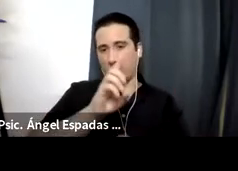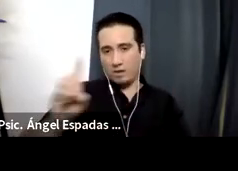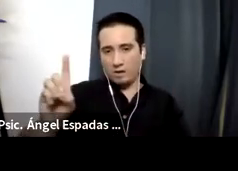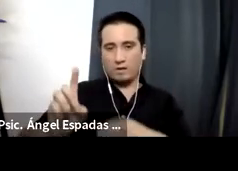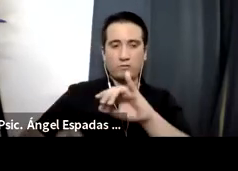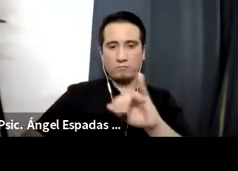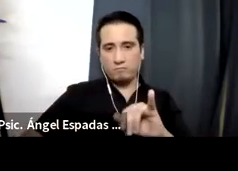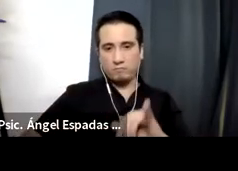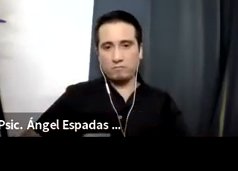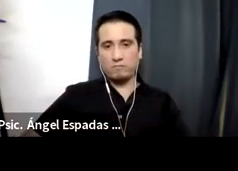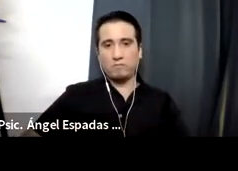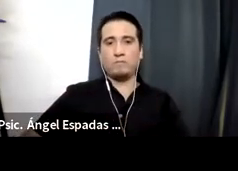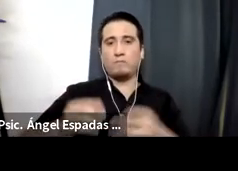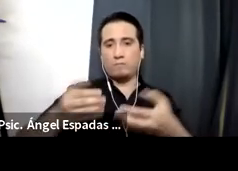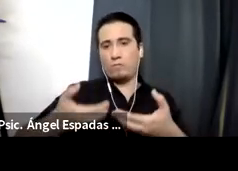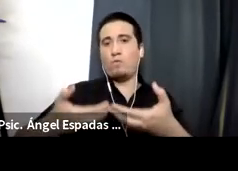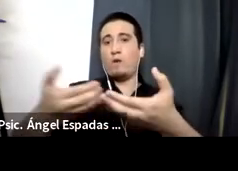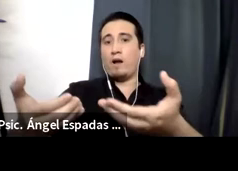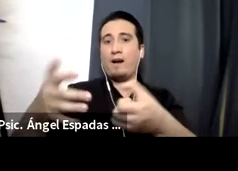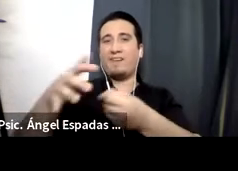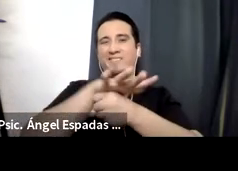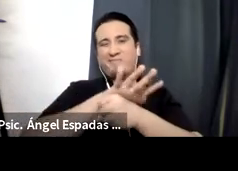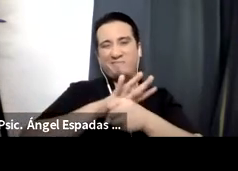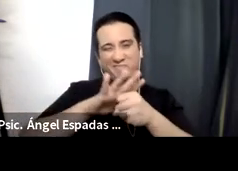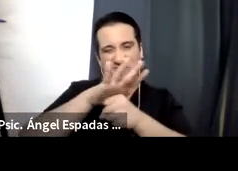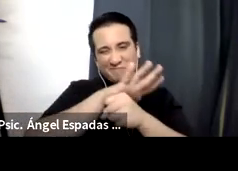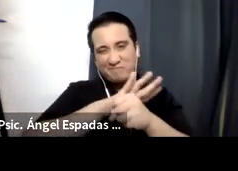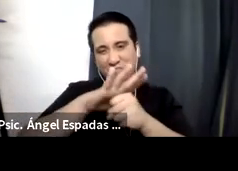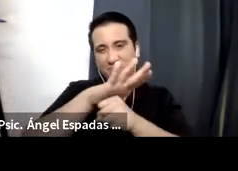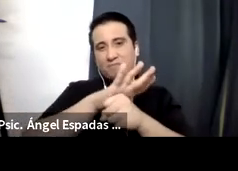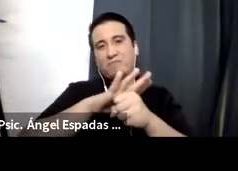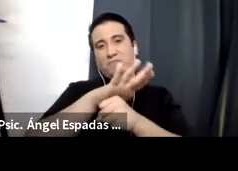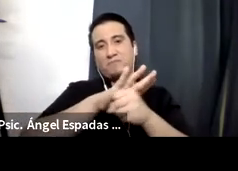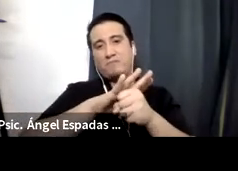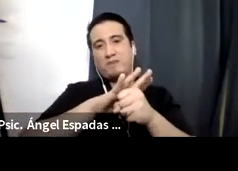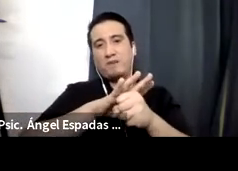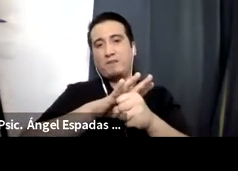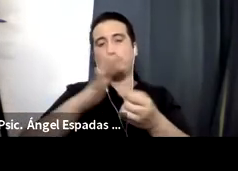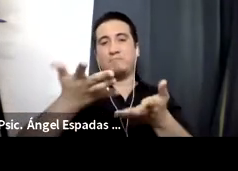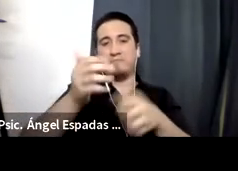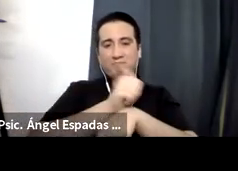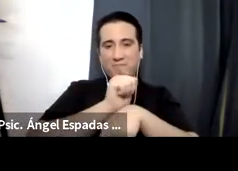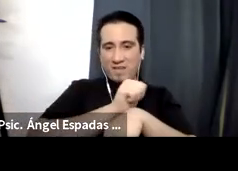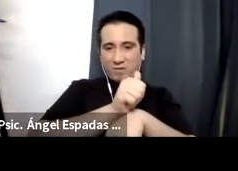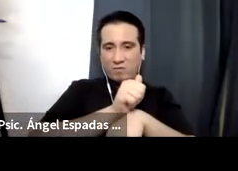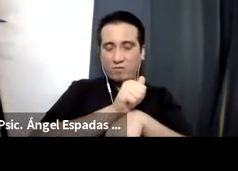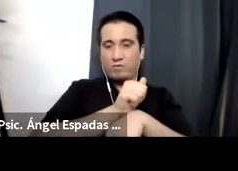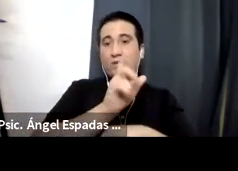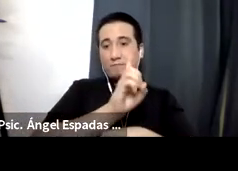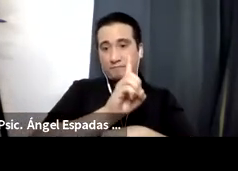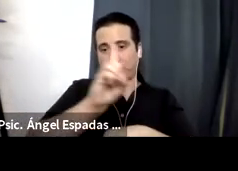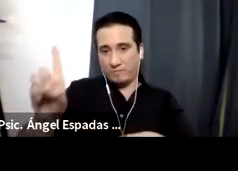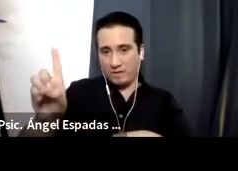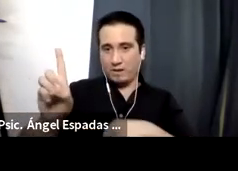ver que es una calle que está llena de vehículos particulares y del lado derecho ya se está poniendo